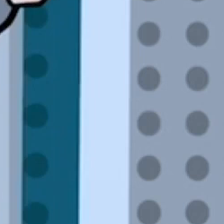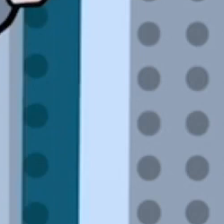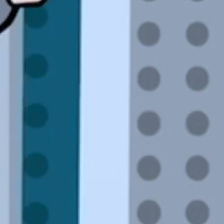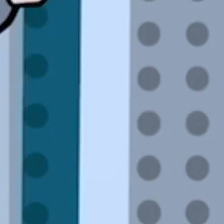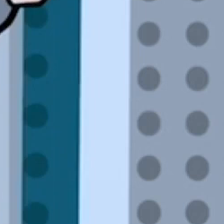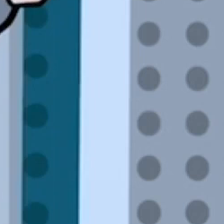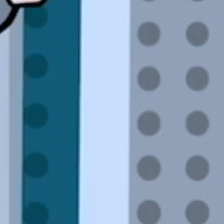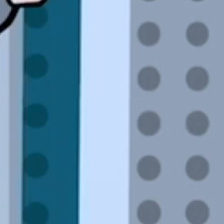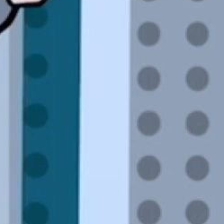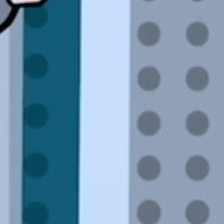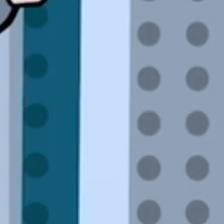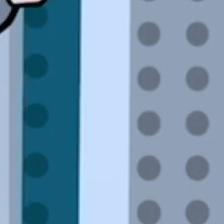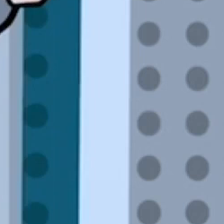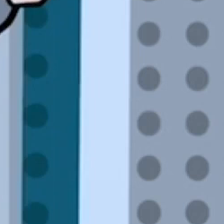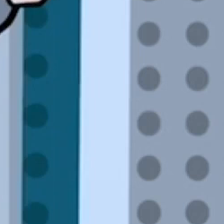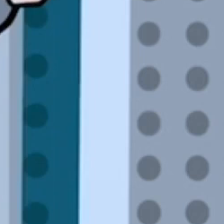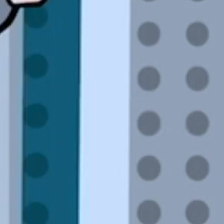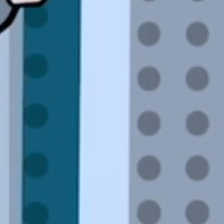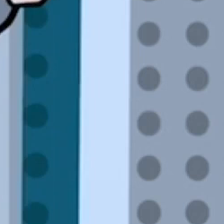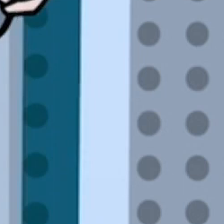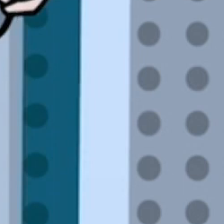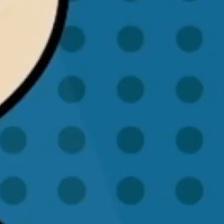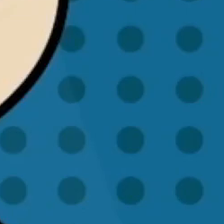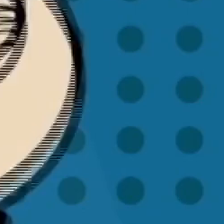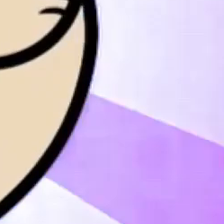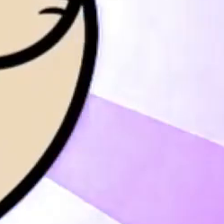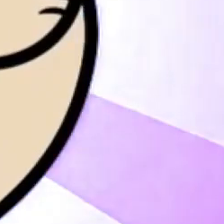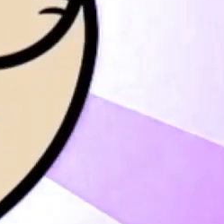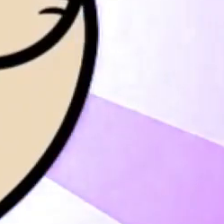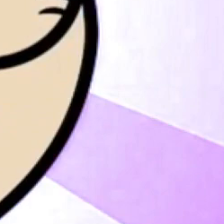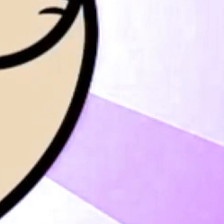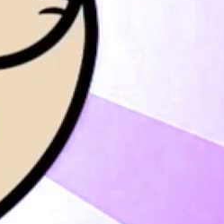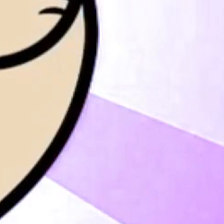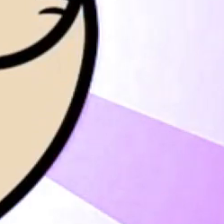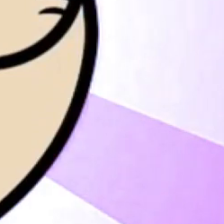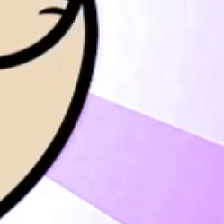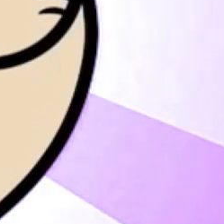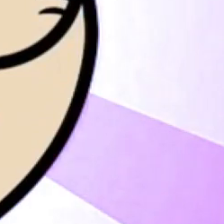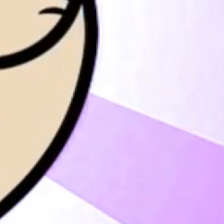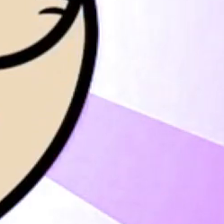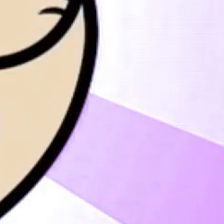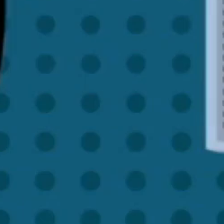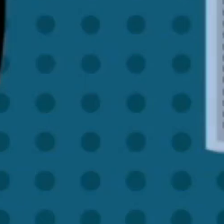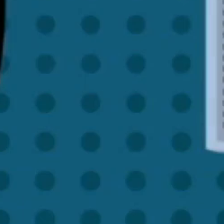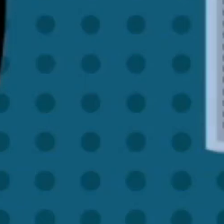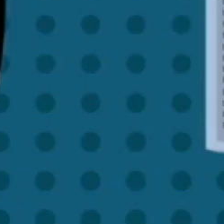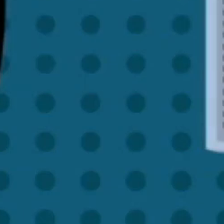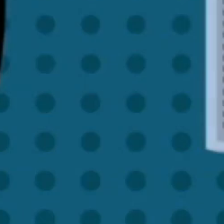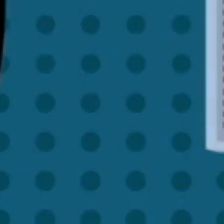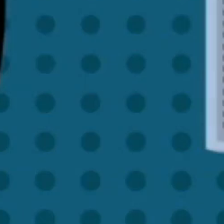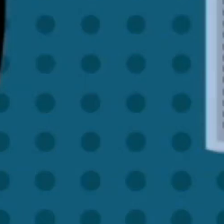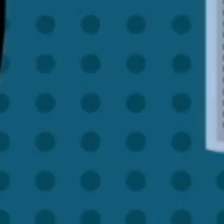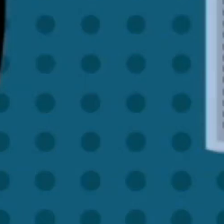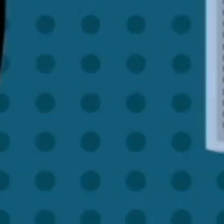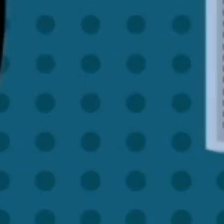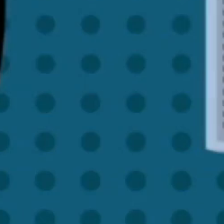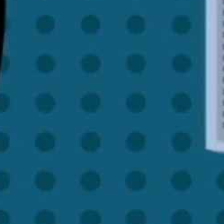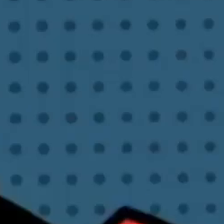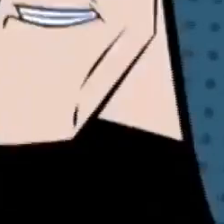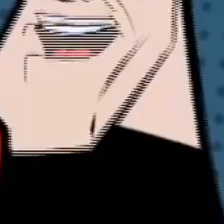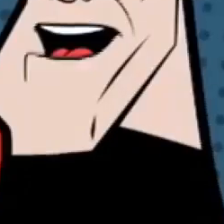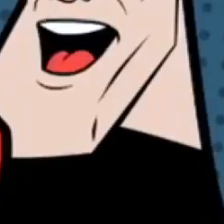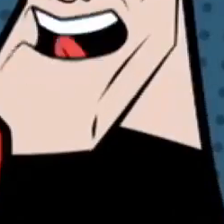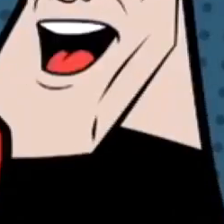esta potencial invasión en territorio costarricense? ¡Chaparrita, que van a invadir tu país! No pueden invadir a mi país de esa